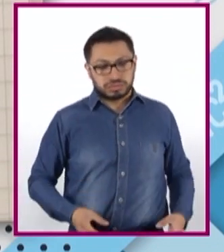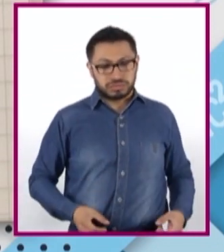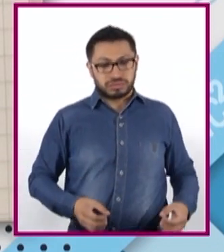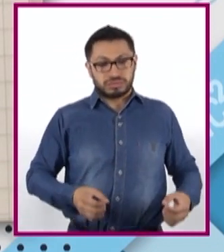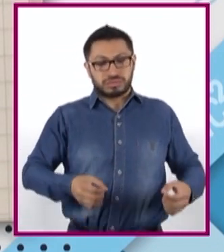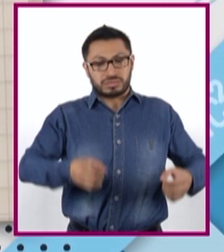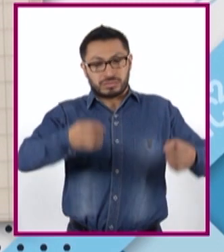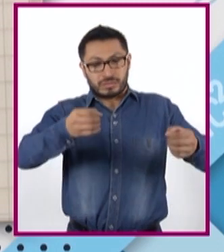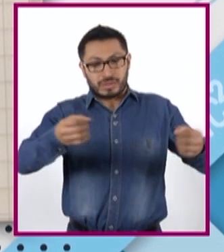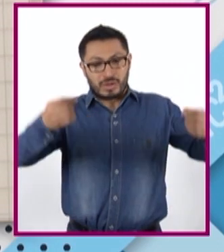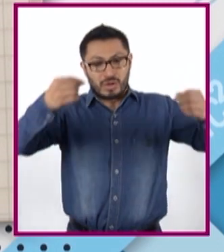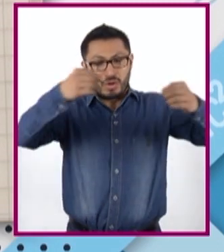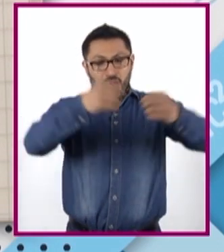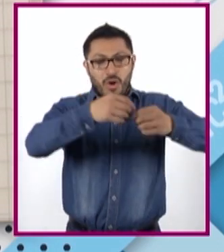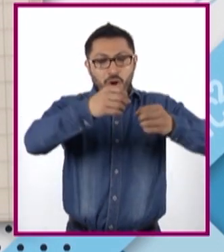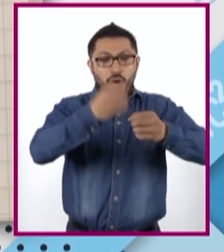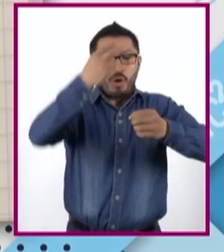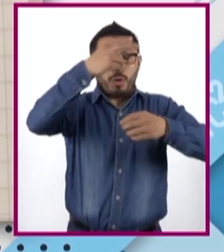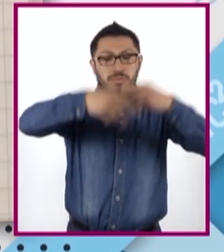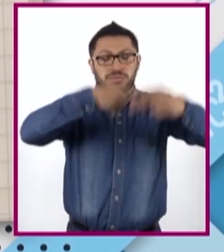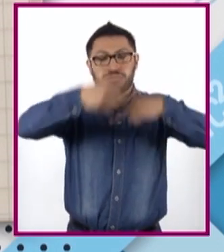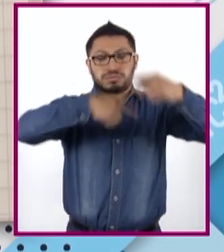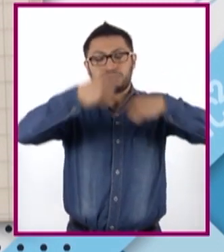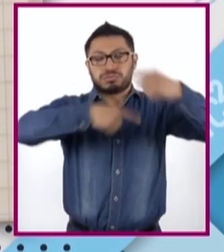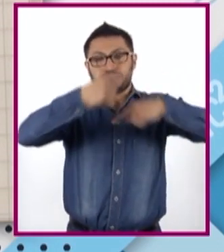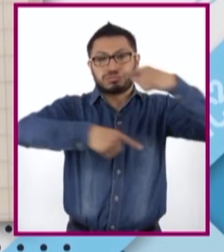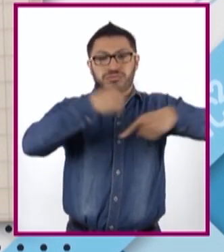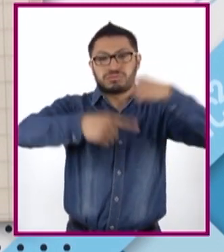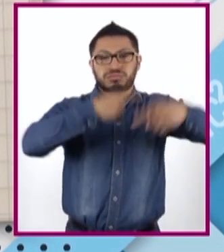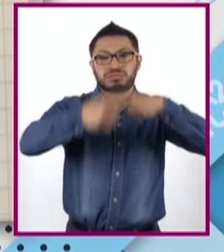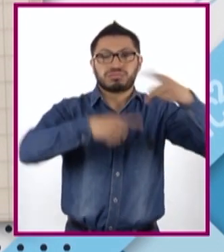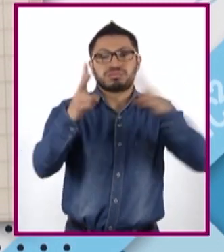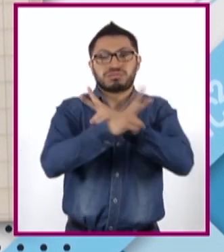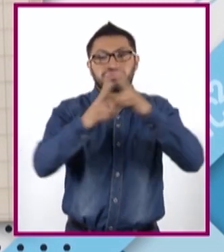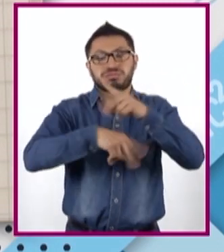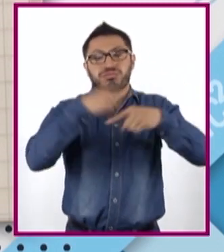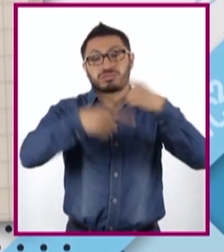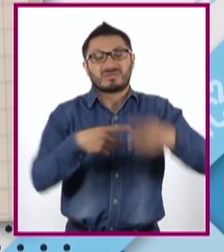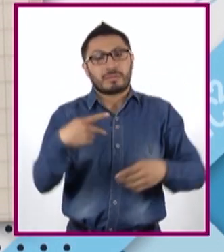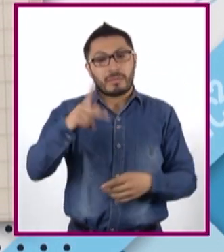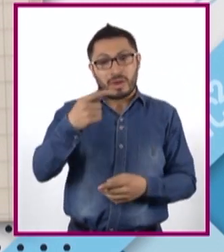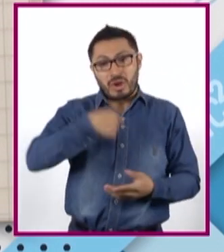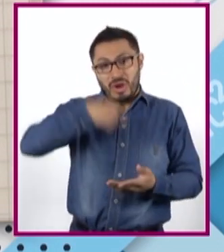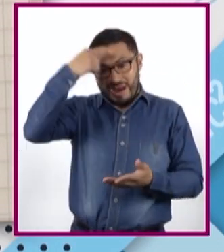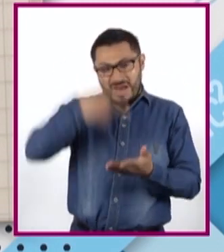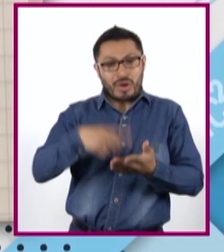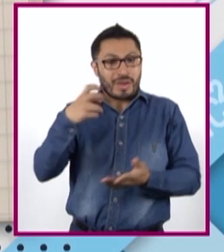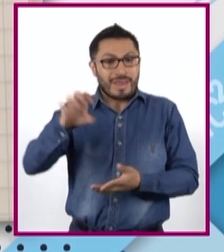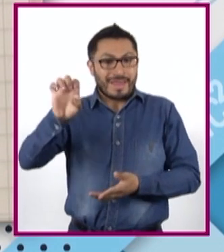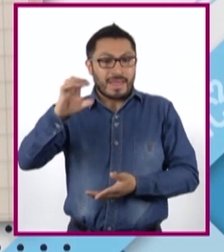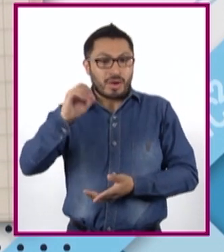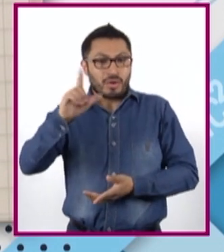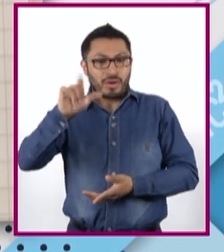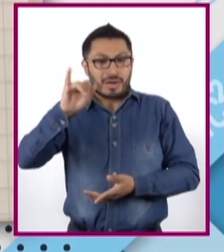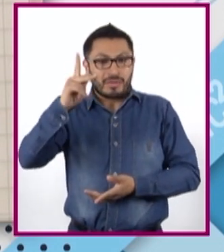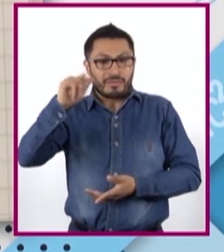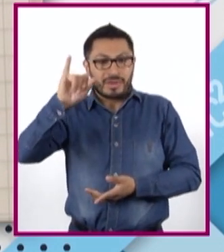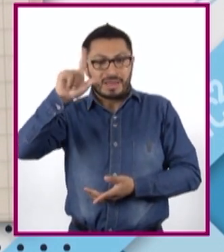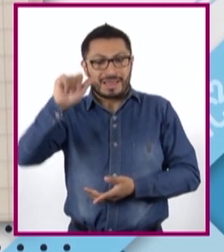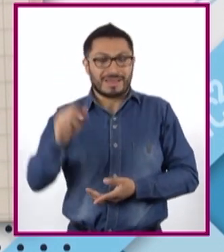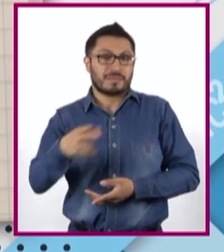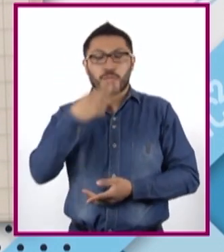la esfera y hacían que ésta girara. Pero creo que la eolípila no servía para